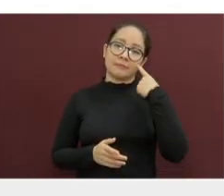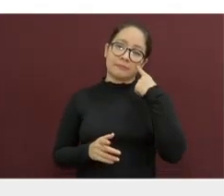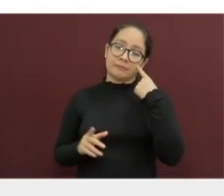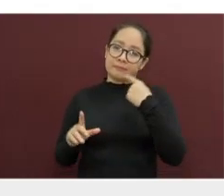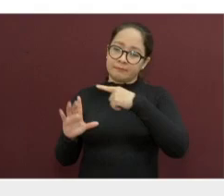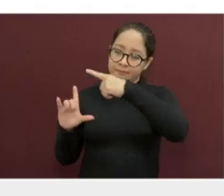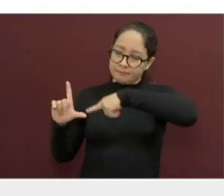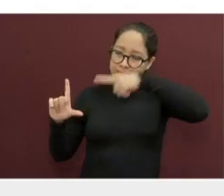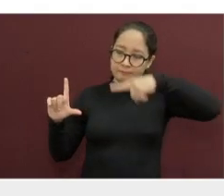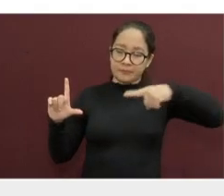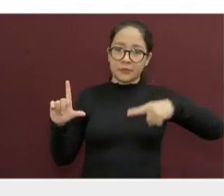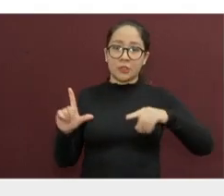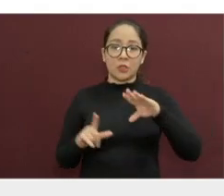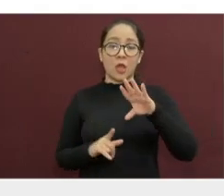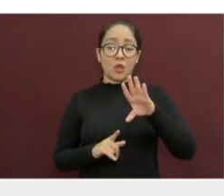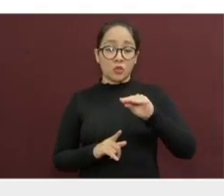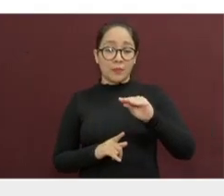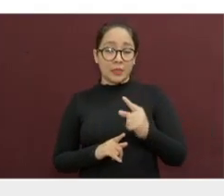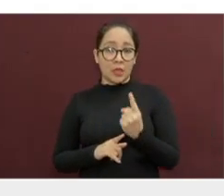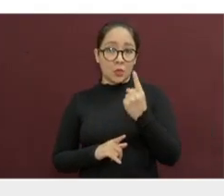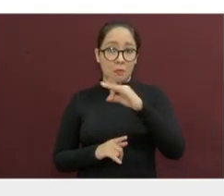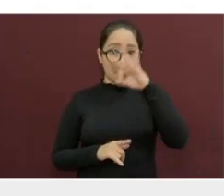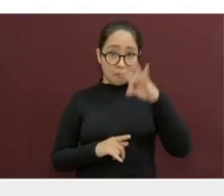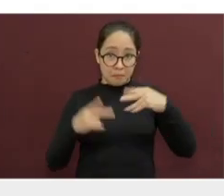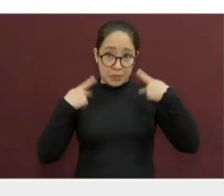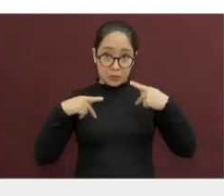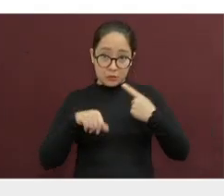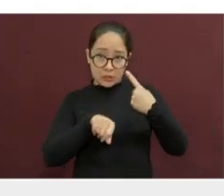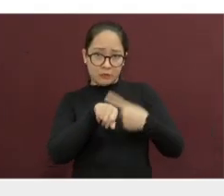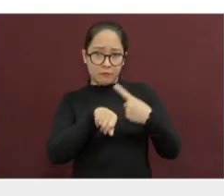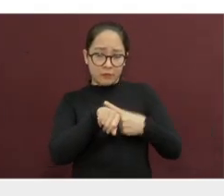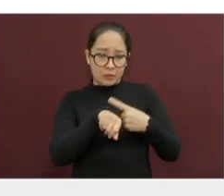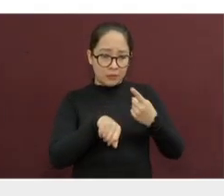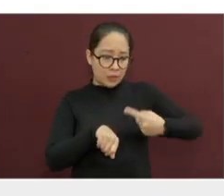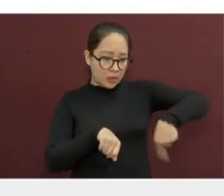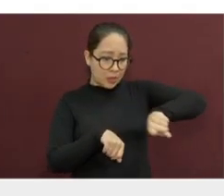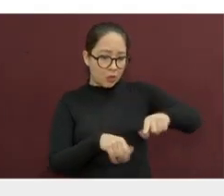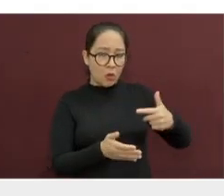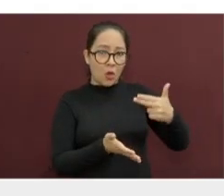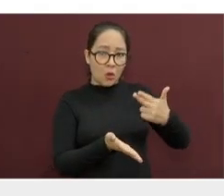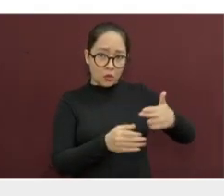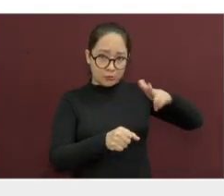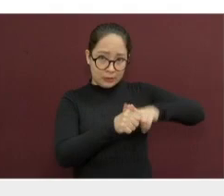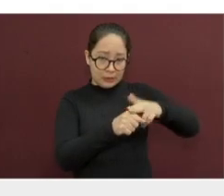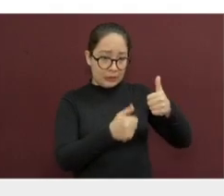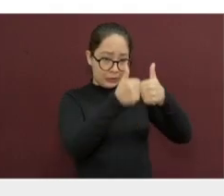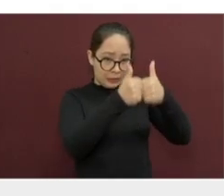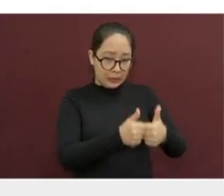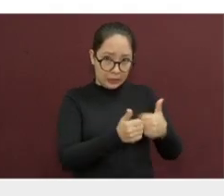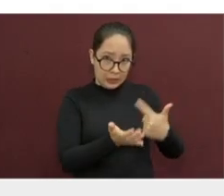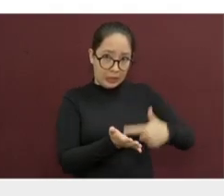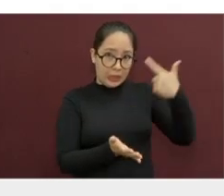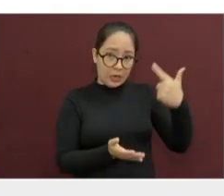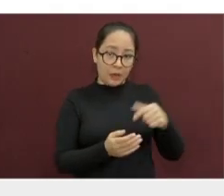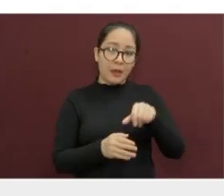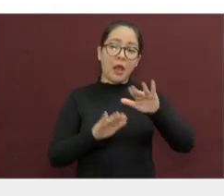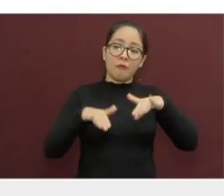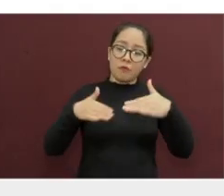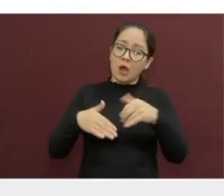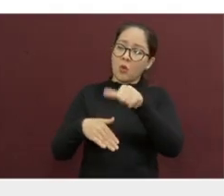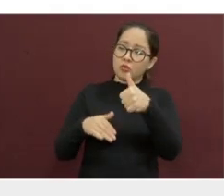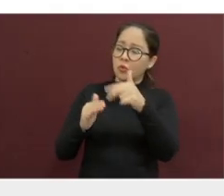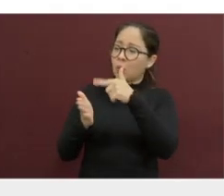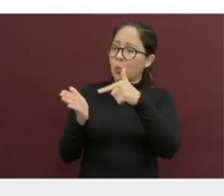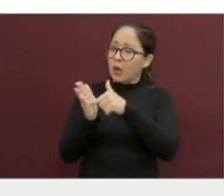el 91% ocurrió en pacientes hospitalizados en tanto un 9% en pacientes fuera de una unidad de